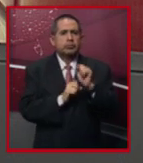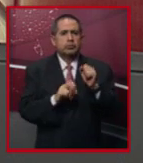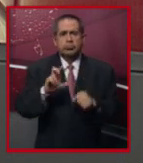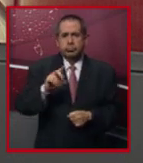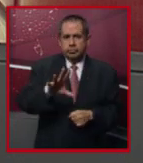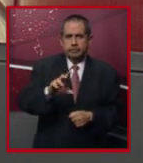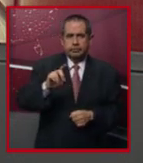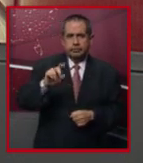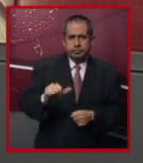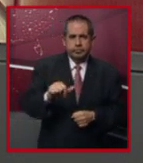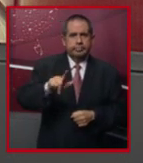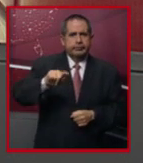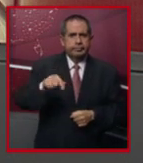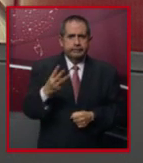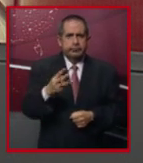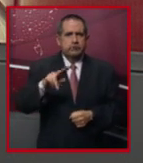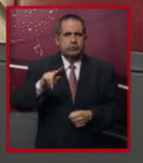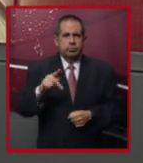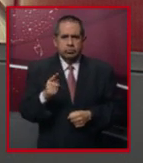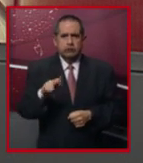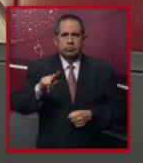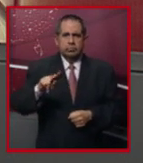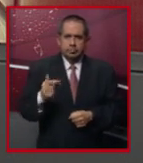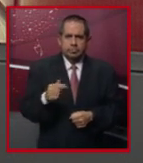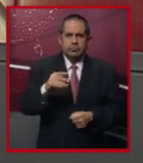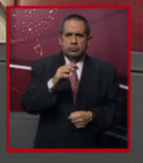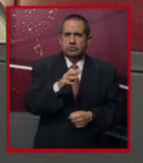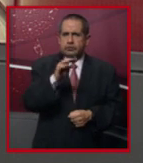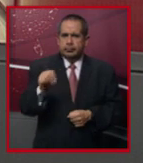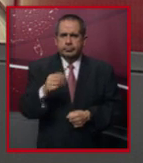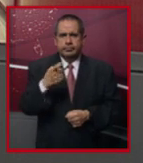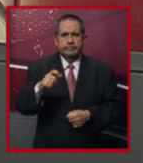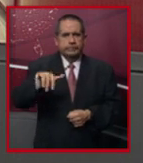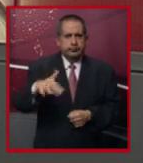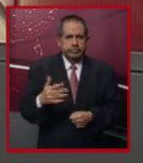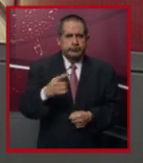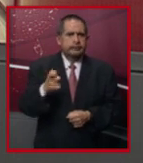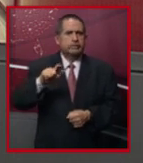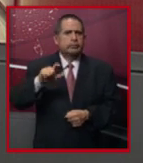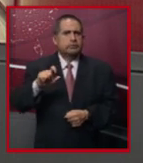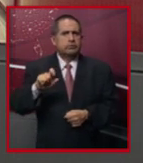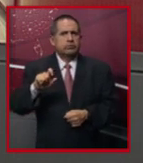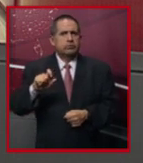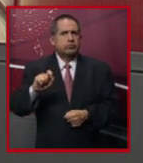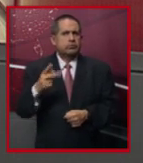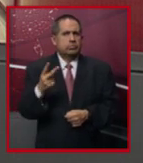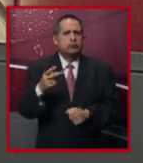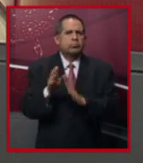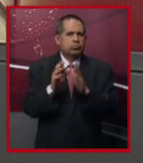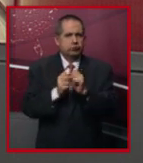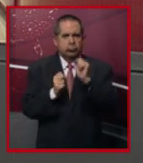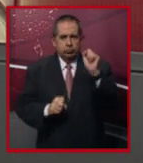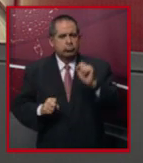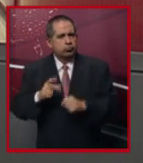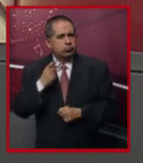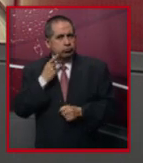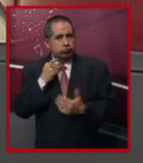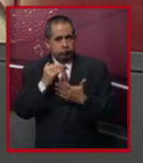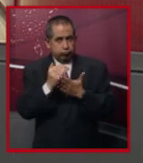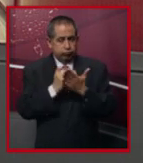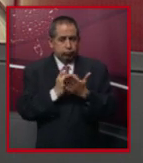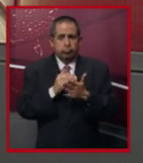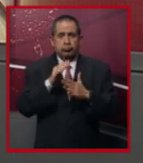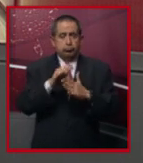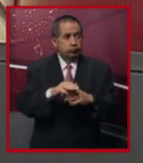35, 36, 73, 81, 83, 99, 115 y 112 de la Constitución Política, todos ellos en materia